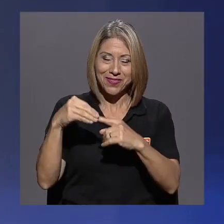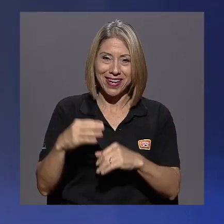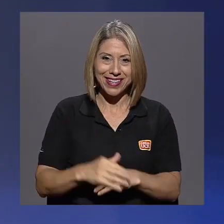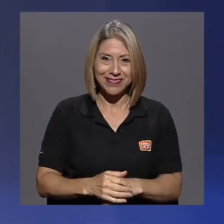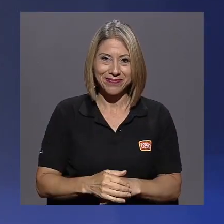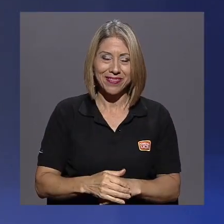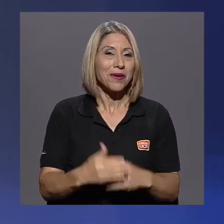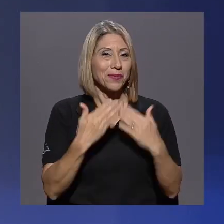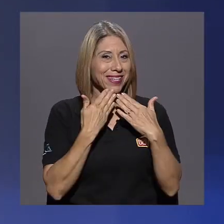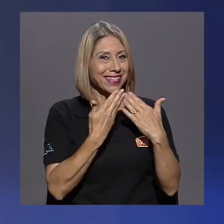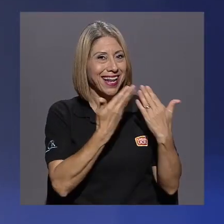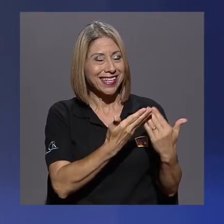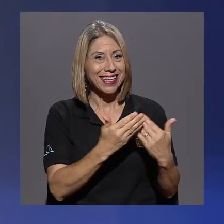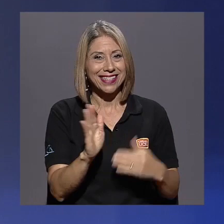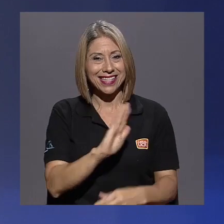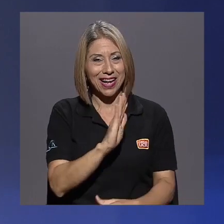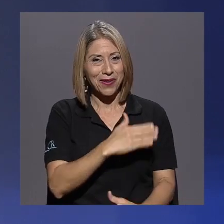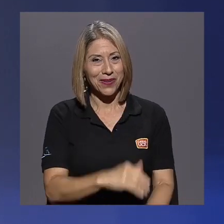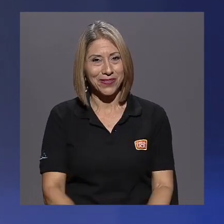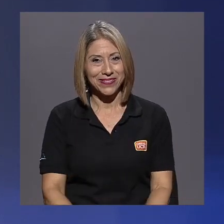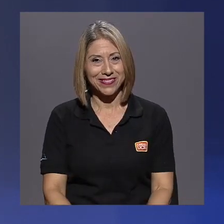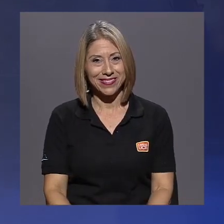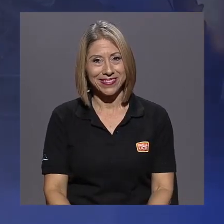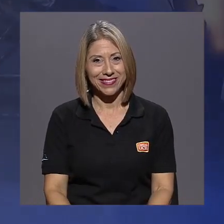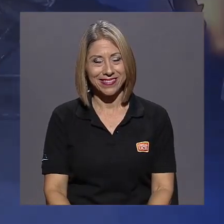muchas gracias y hasta luego